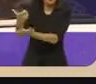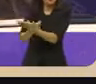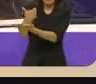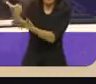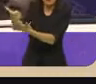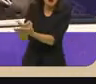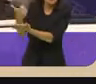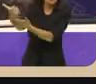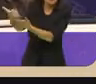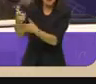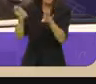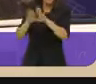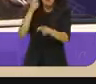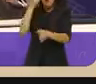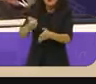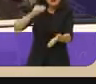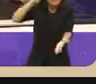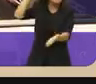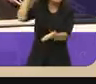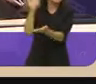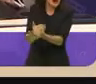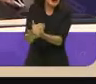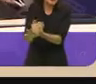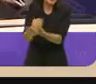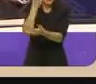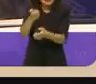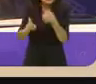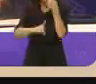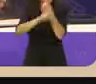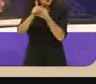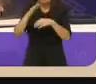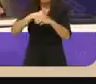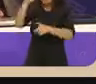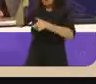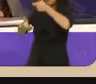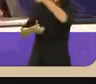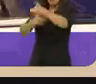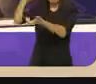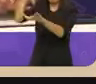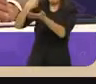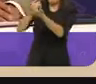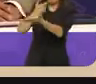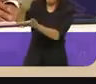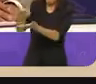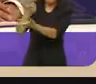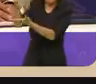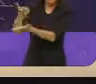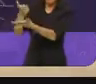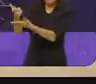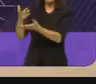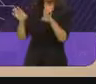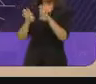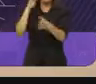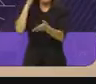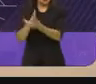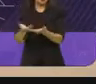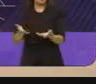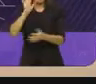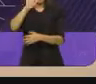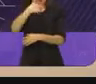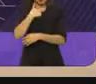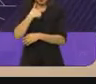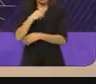¿Cómo atacarían, cómo atajarían esta problemática? Candidata Clara Brugado, usted levantó la mano. Sí, yo levanté la mano